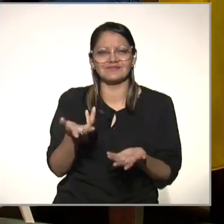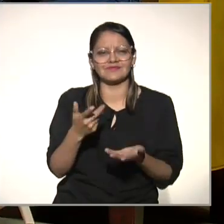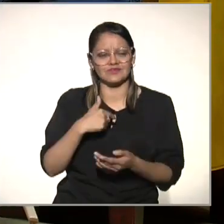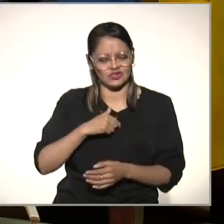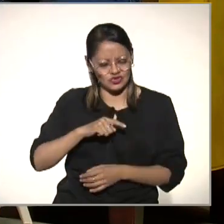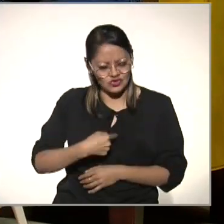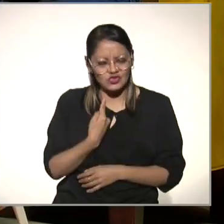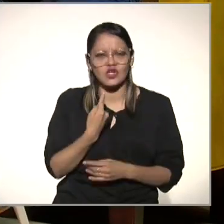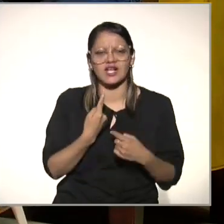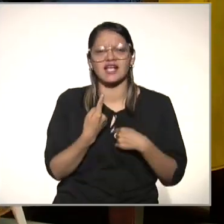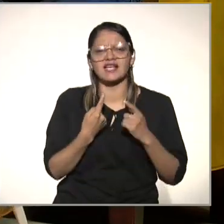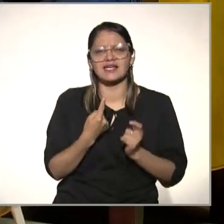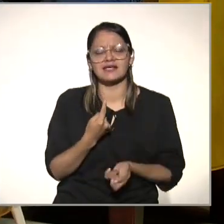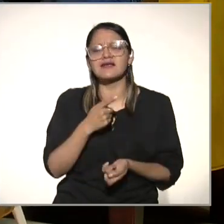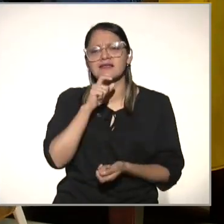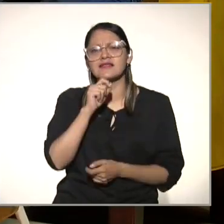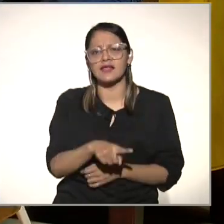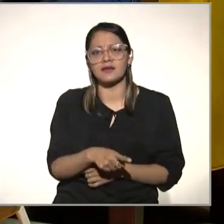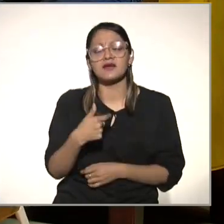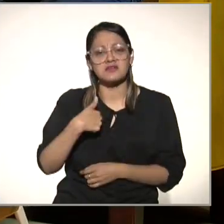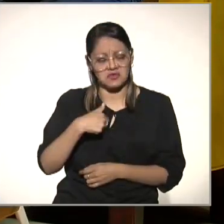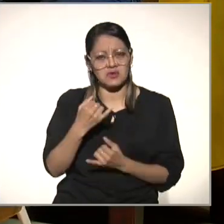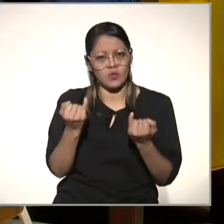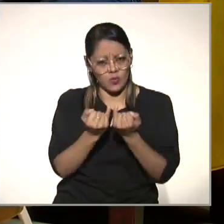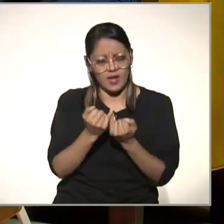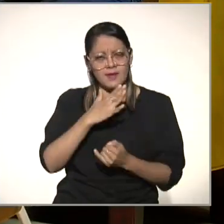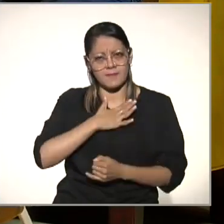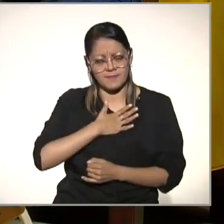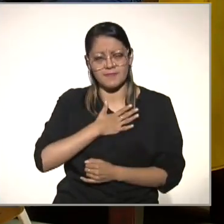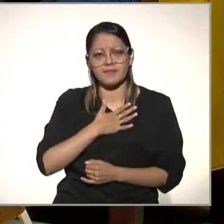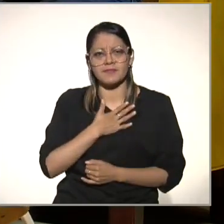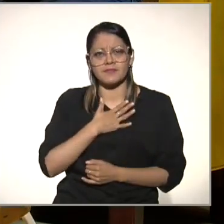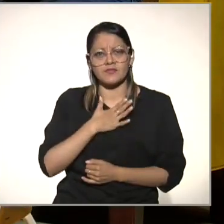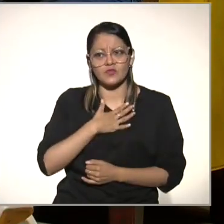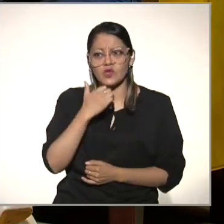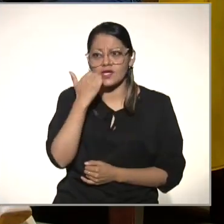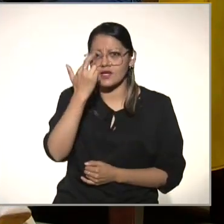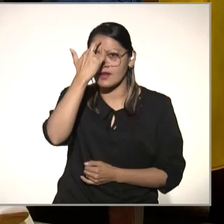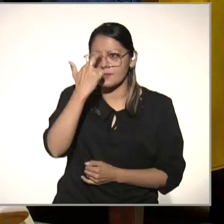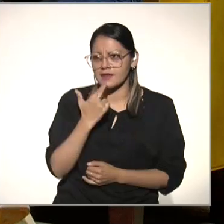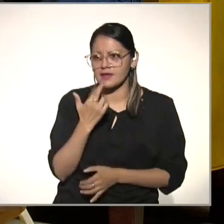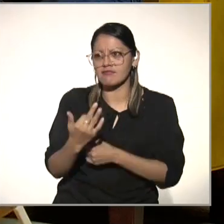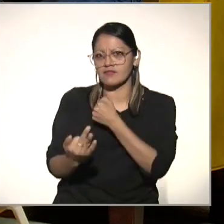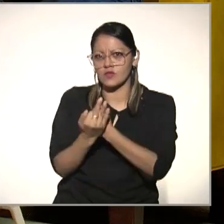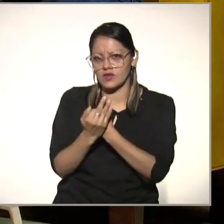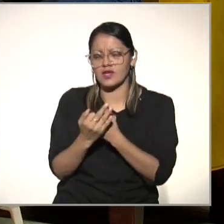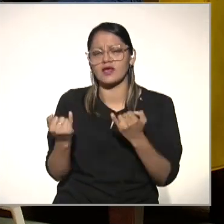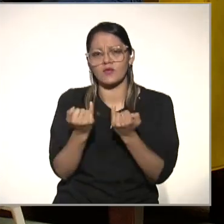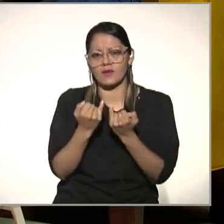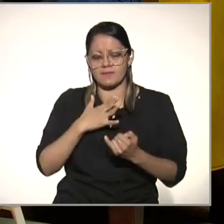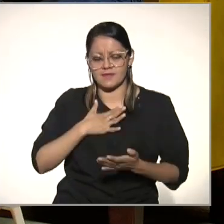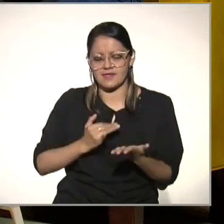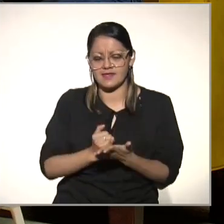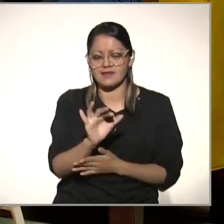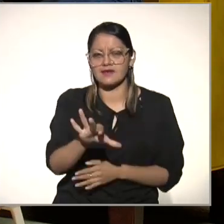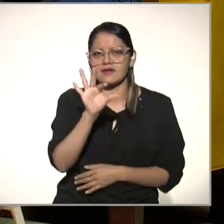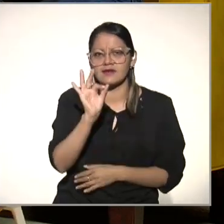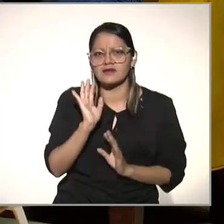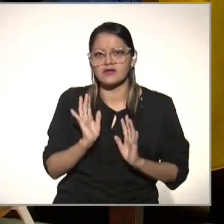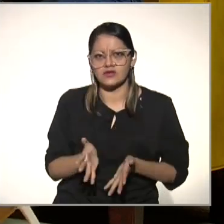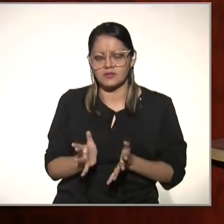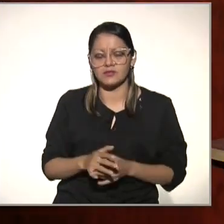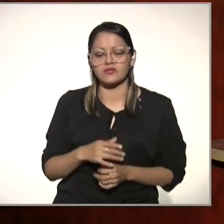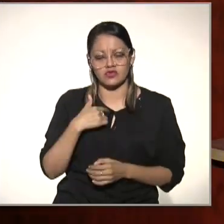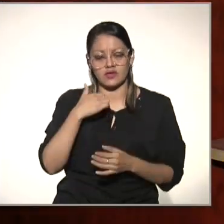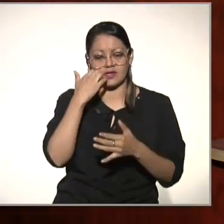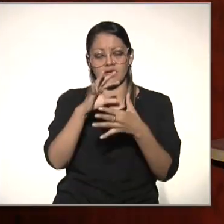yo significa también defender mi respeto, el respeto que yo quiero a mis decisiones. Y entonces, sí quiero aclarar